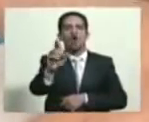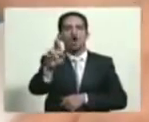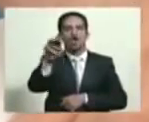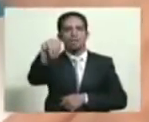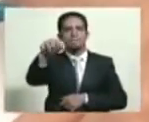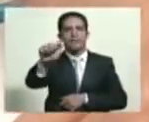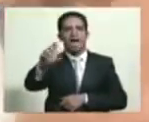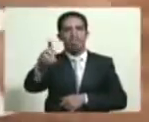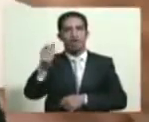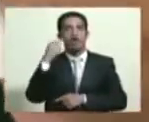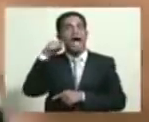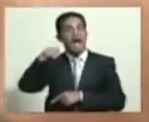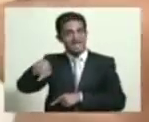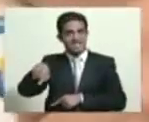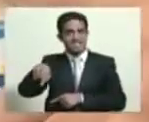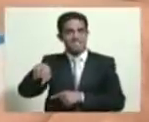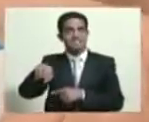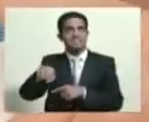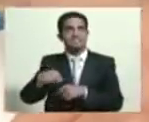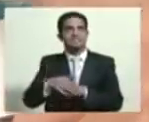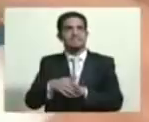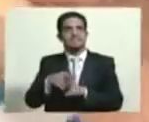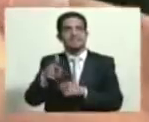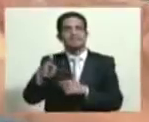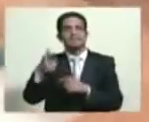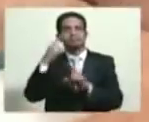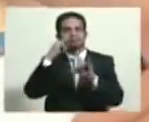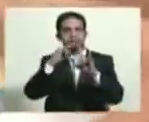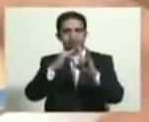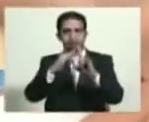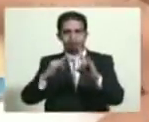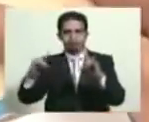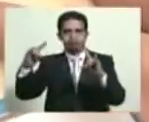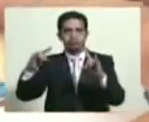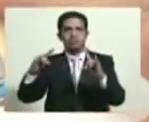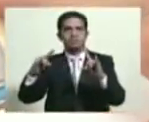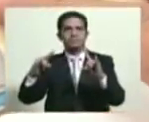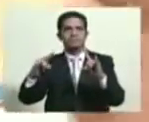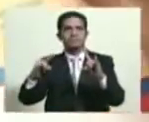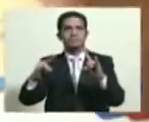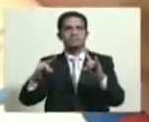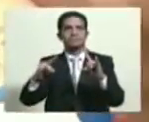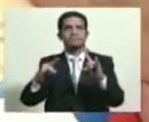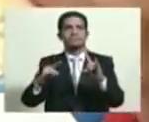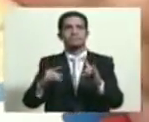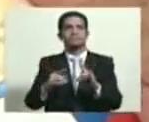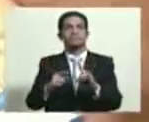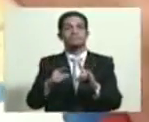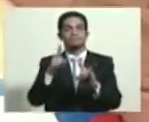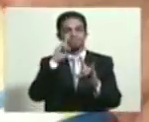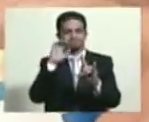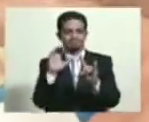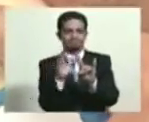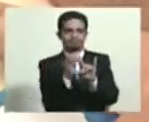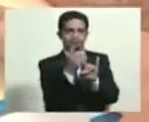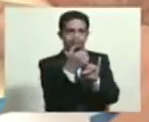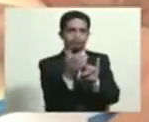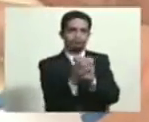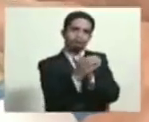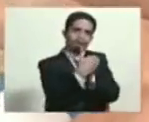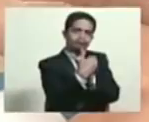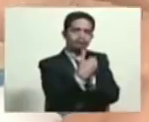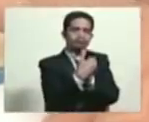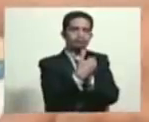electricidad. Y la electricidad está cubierta por unos aislantes, cuyo nombre es bushing. Está cubierta por unos aislantes de cerámica.